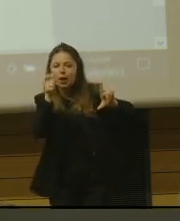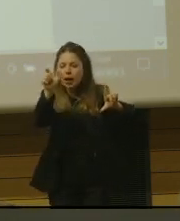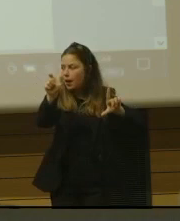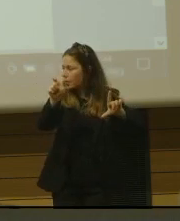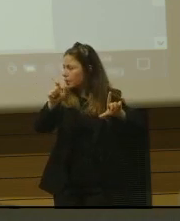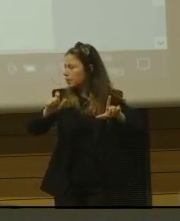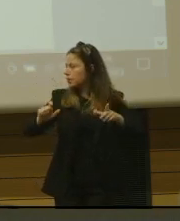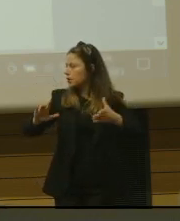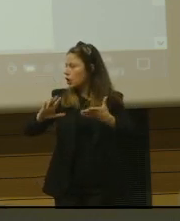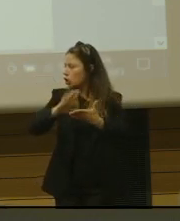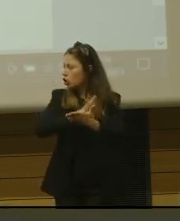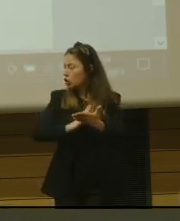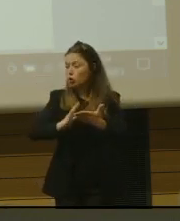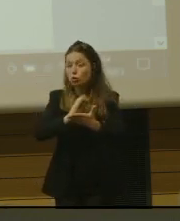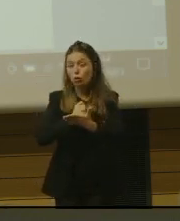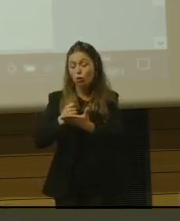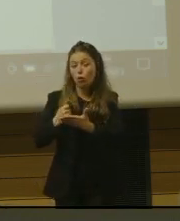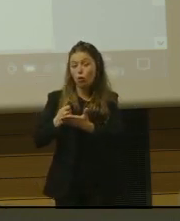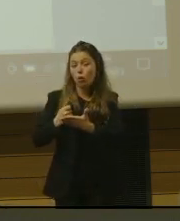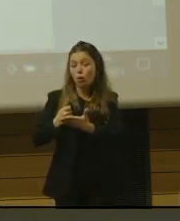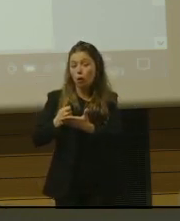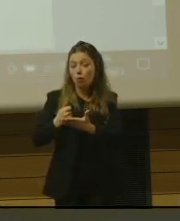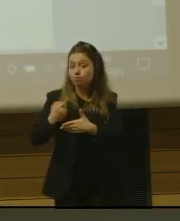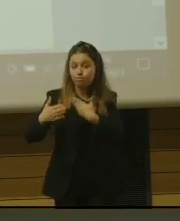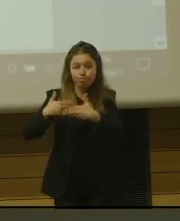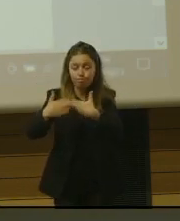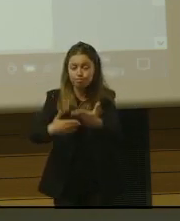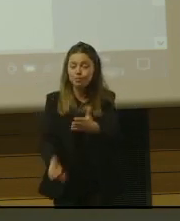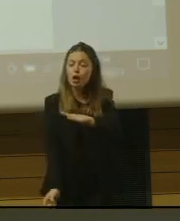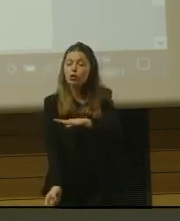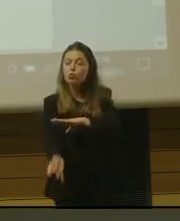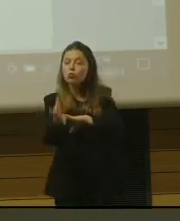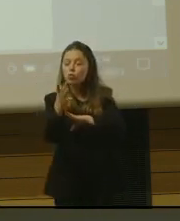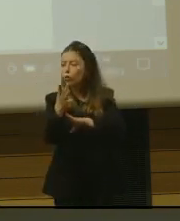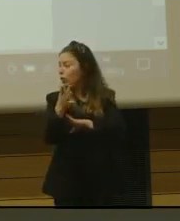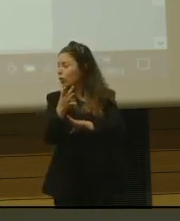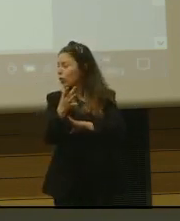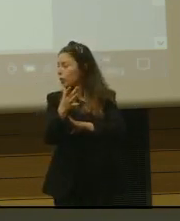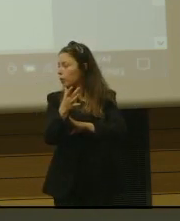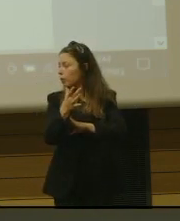después de todo esto, surgió pues este